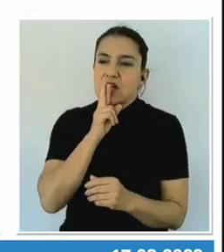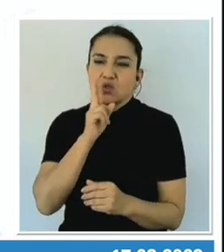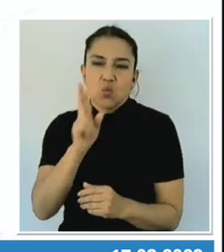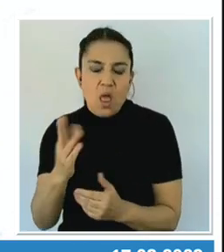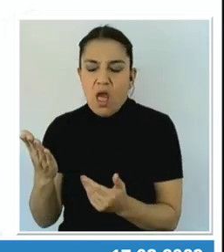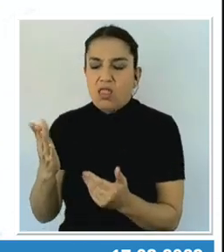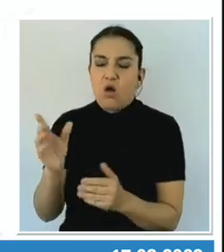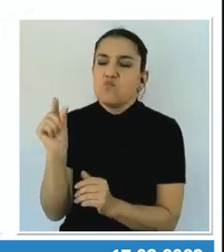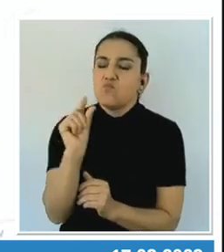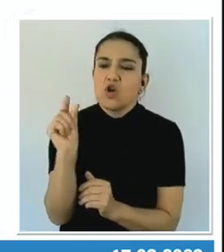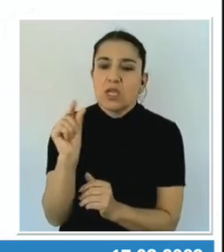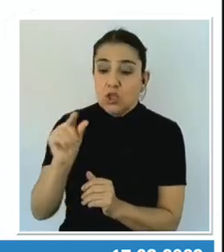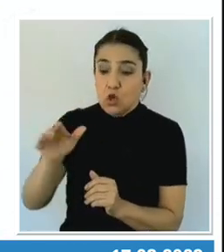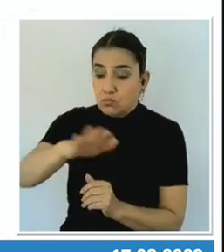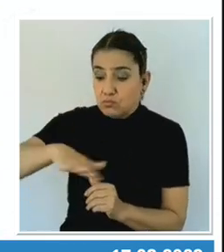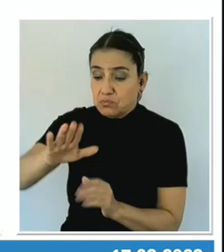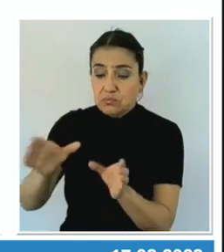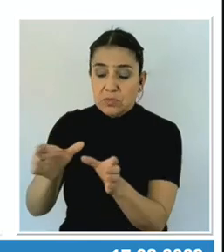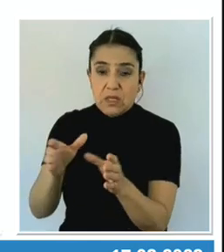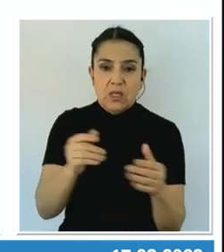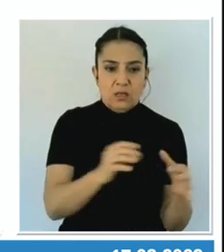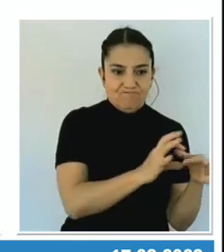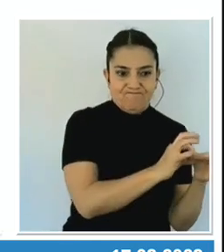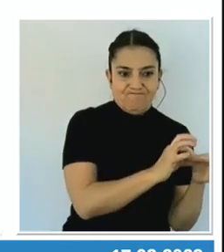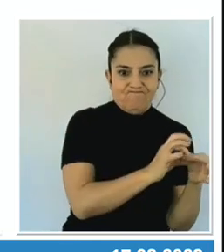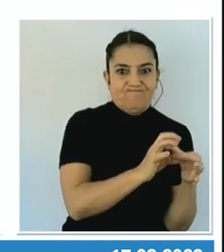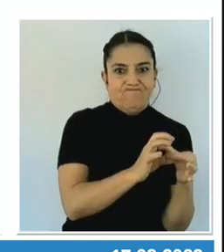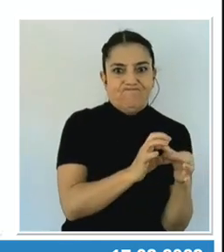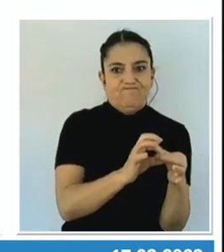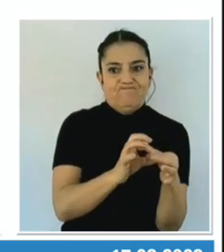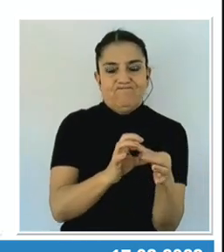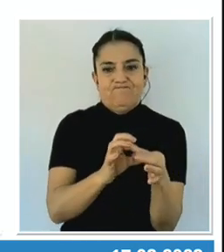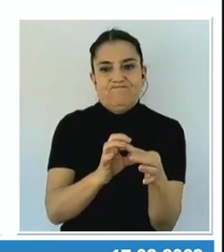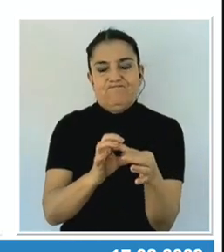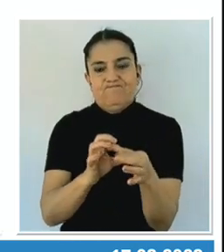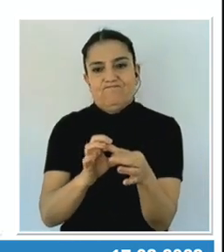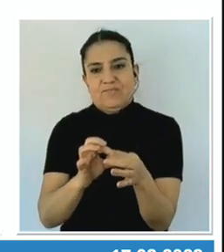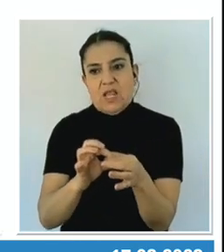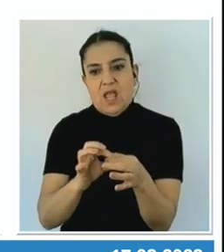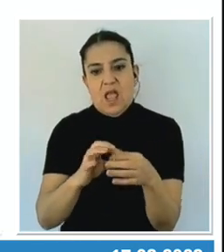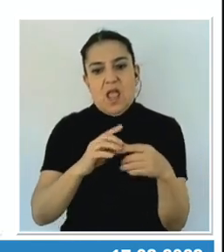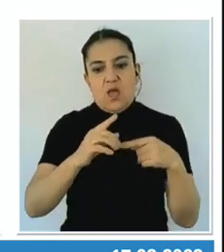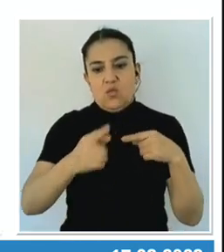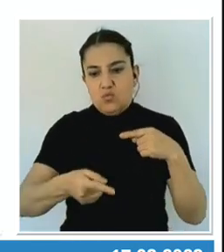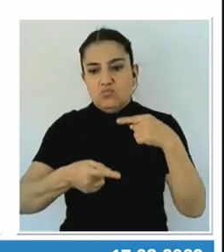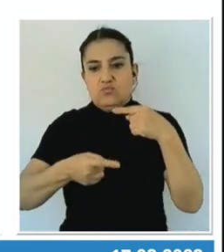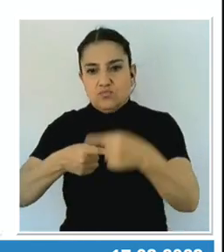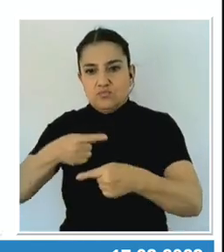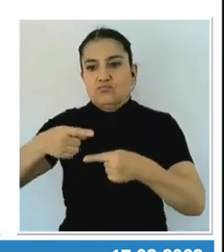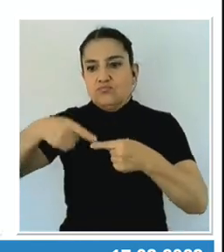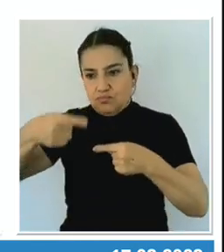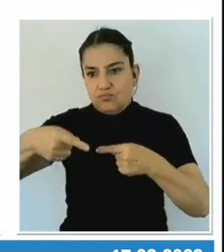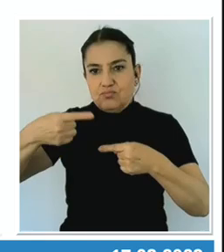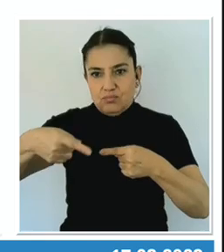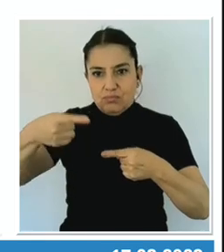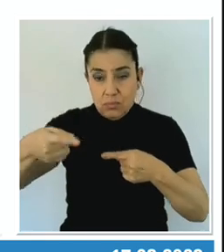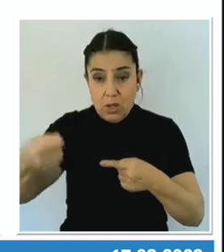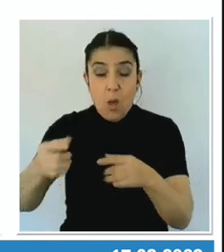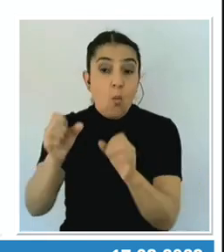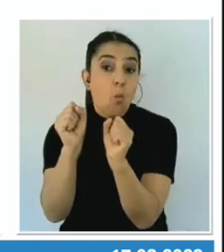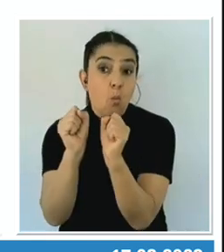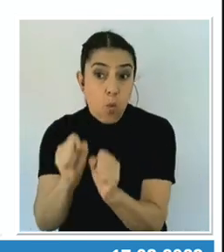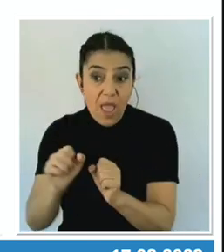y eso termina provocando una especie de reacción en cadena que puede llevar a desencadenar